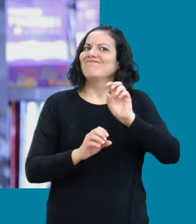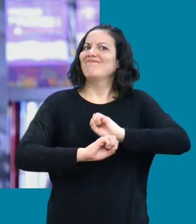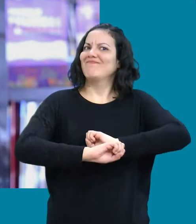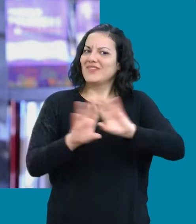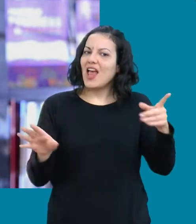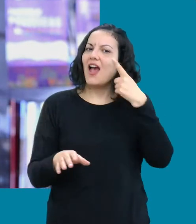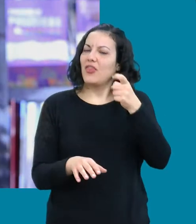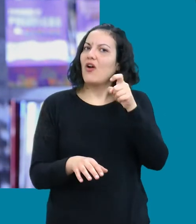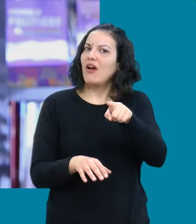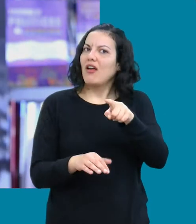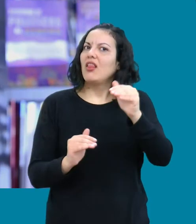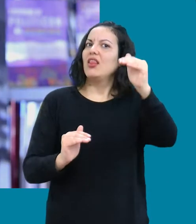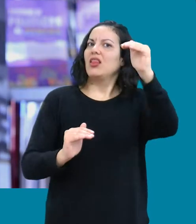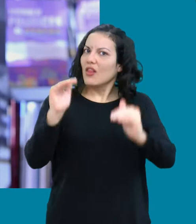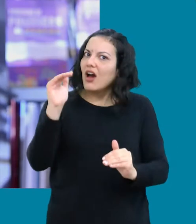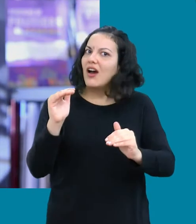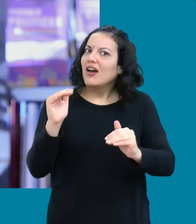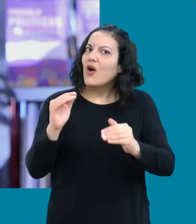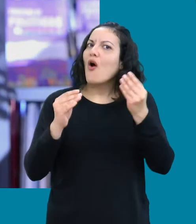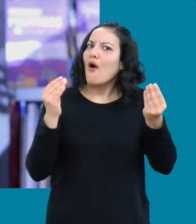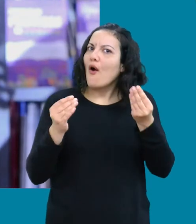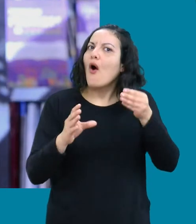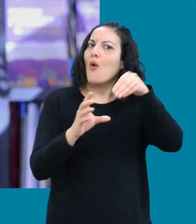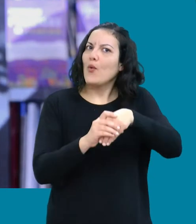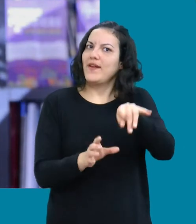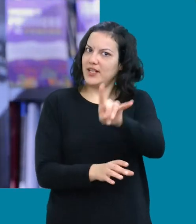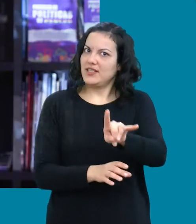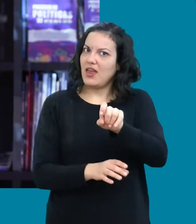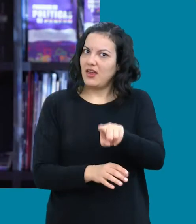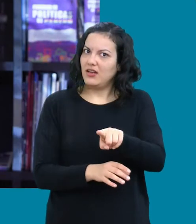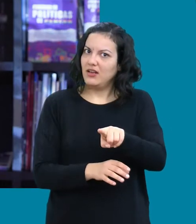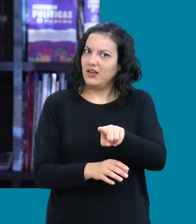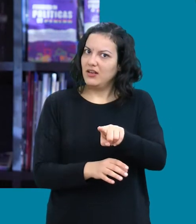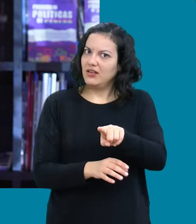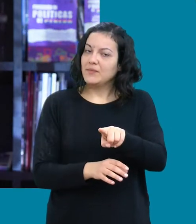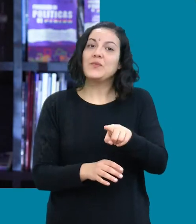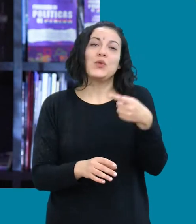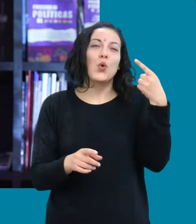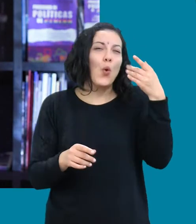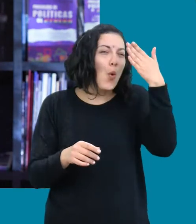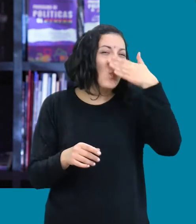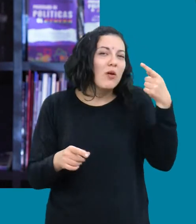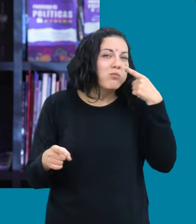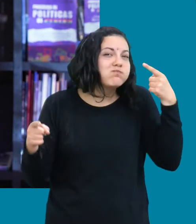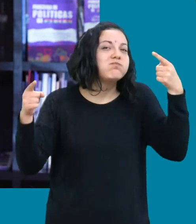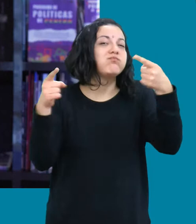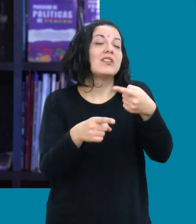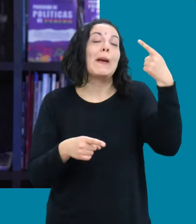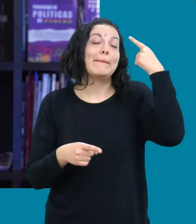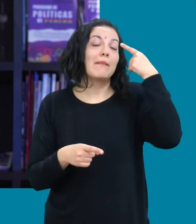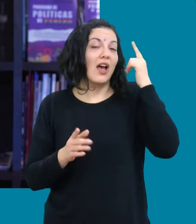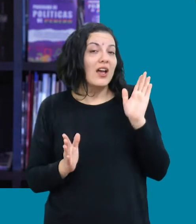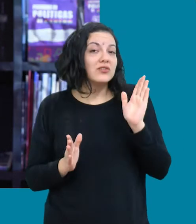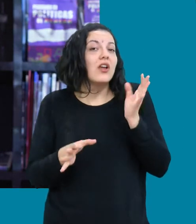aparece muy claro que la desigualdad se expresa dentro de las universidades. El horizonte final, me parece a mí, es